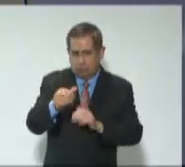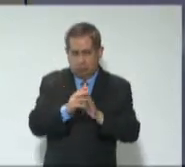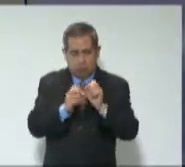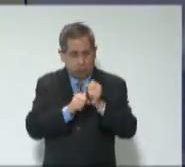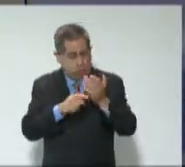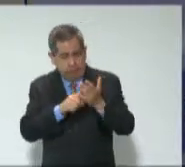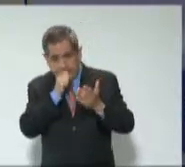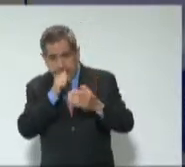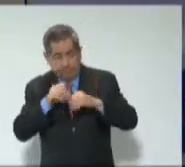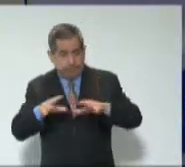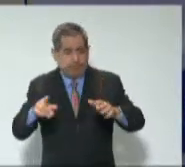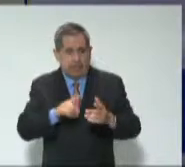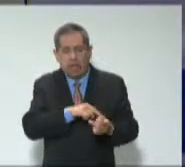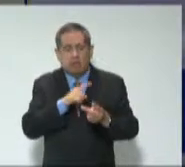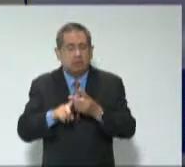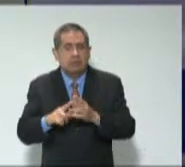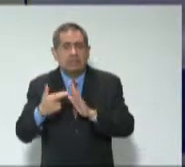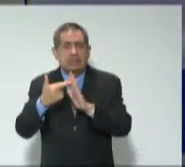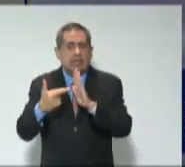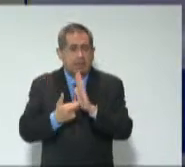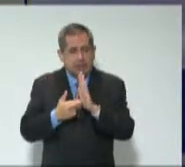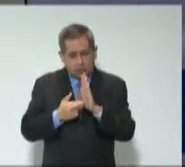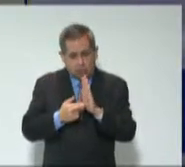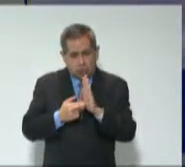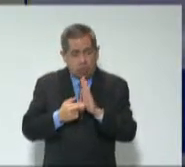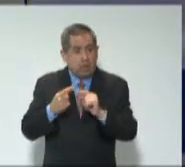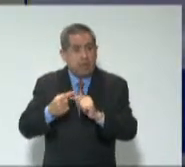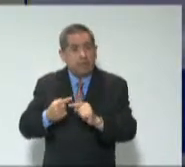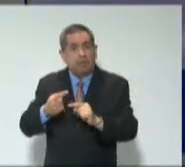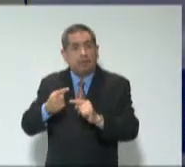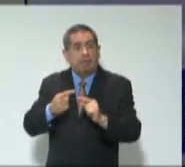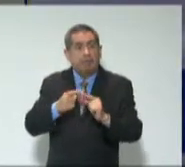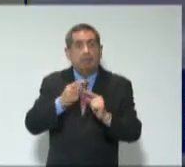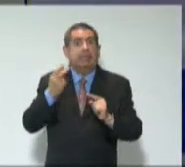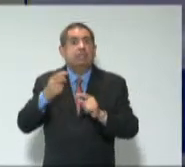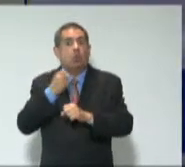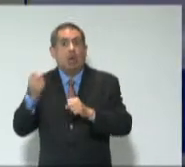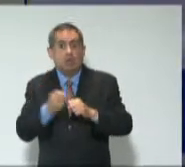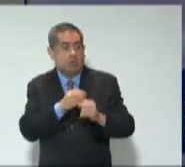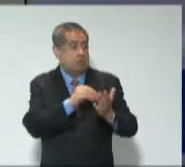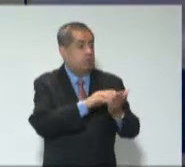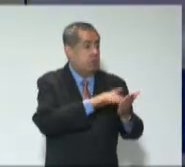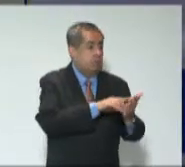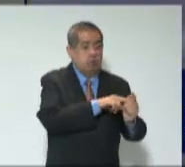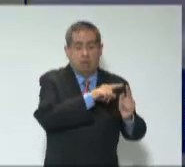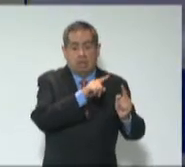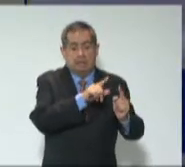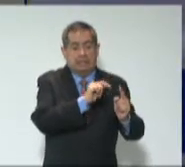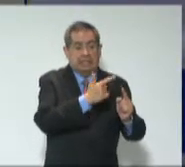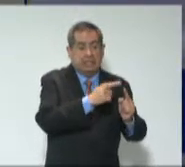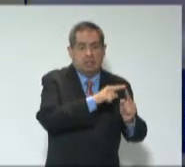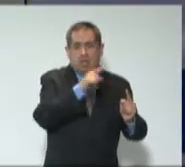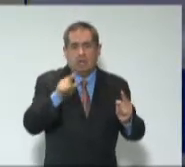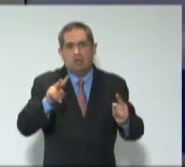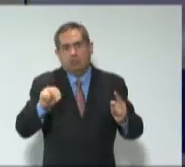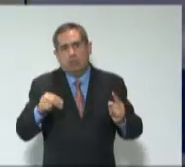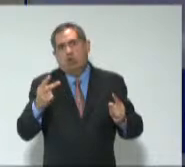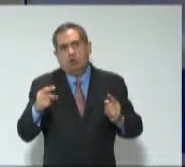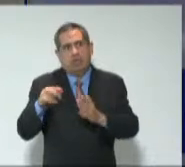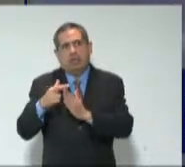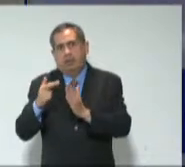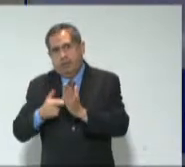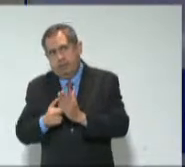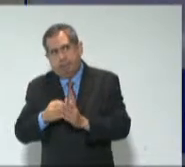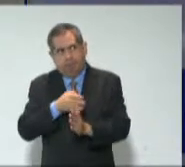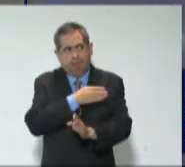y reglamentado 25 años después de 1977 a 2002